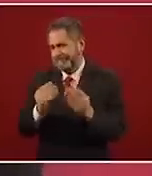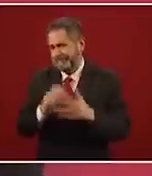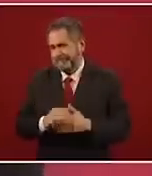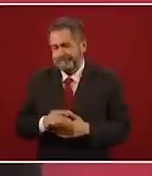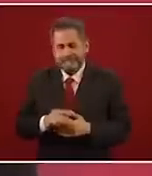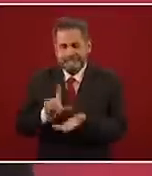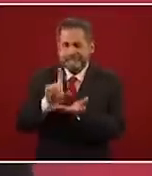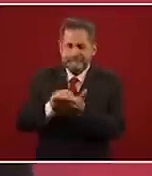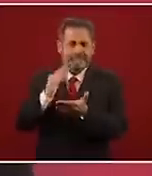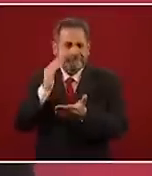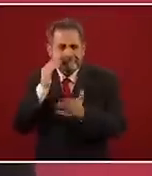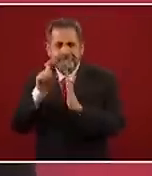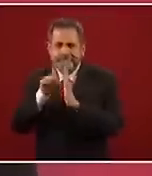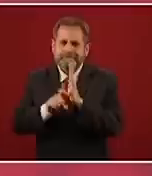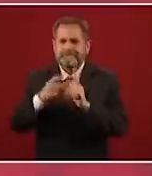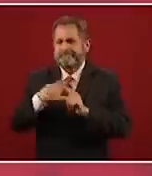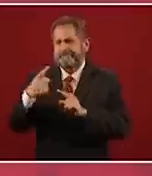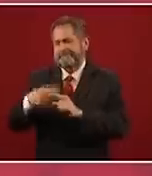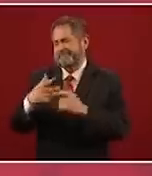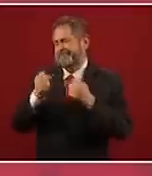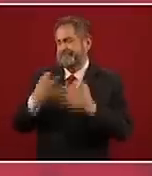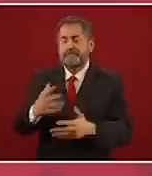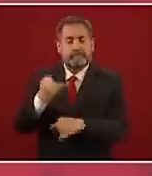las redes, el internet.